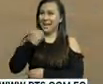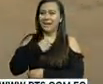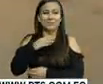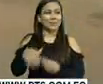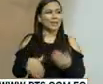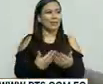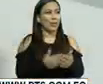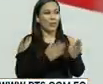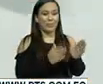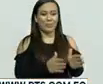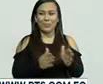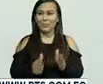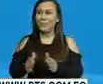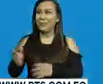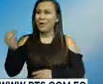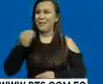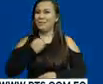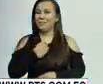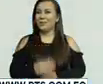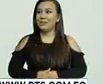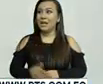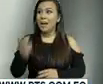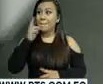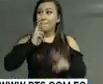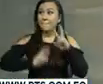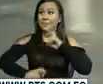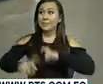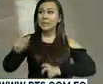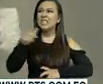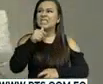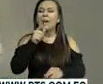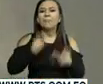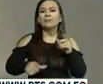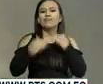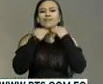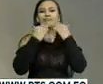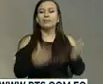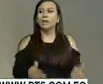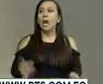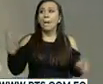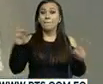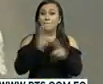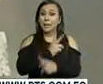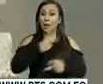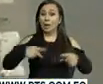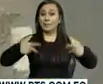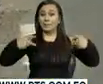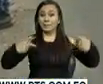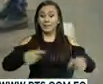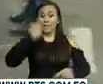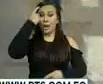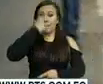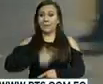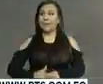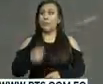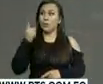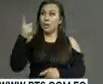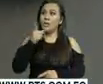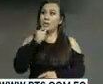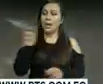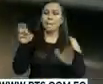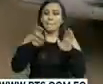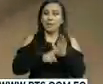pedregoso se acaba tierra piedras por doquier y esto pone en peligro la integridad de las personas que acuden